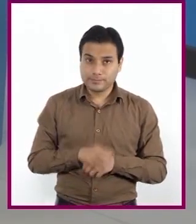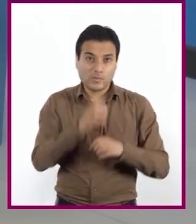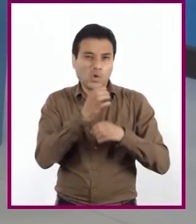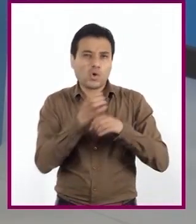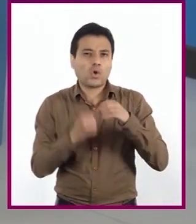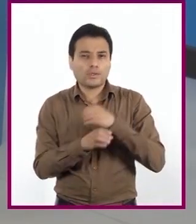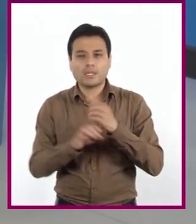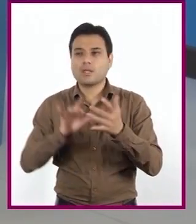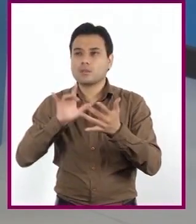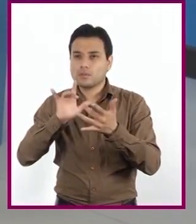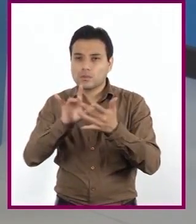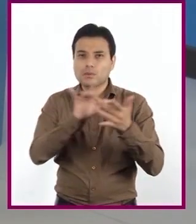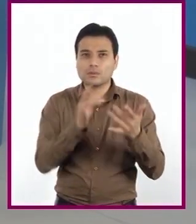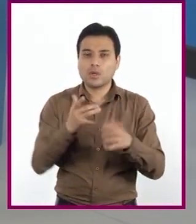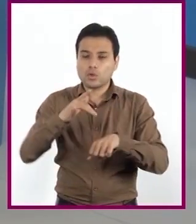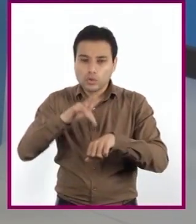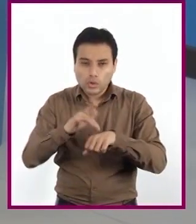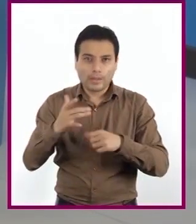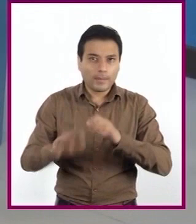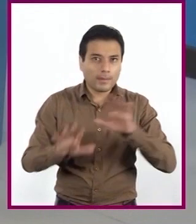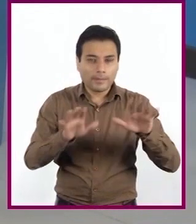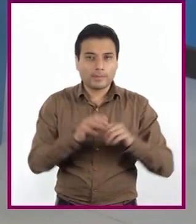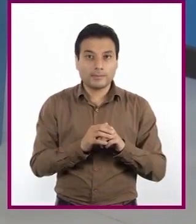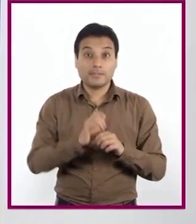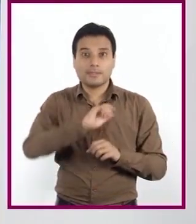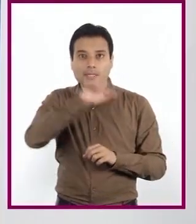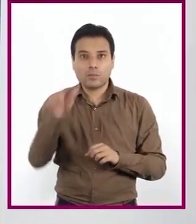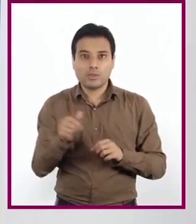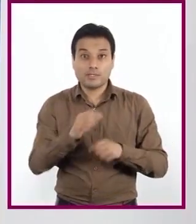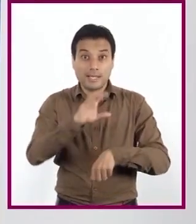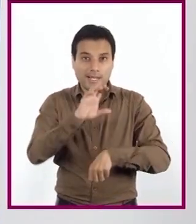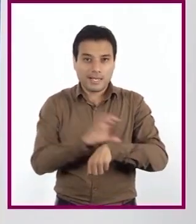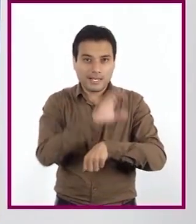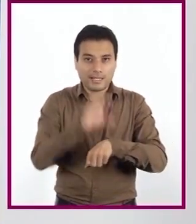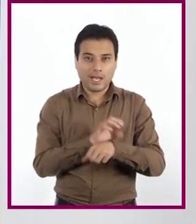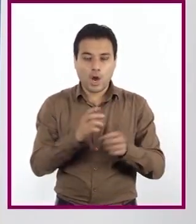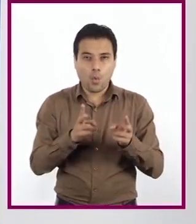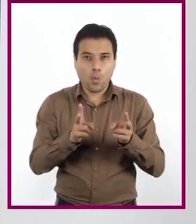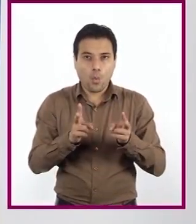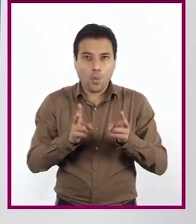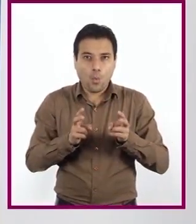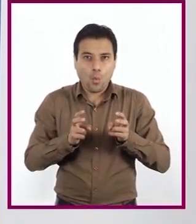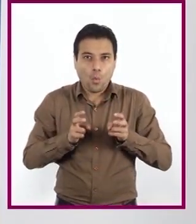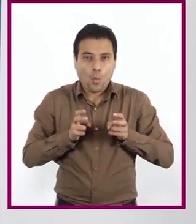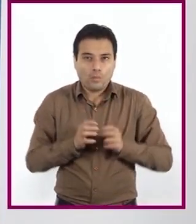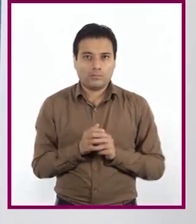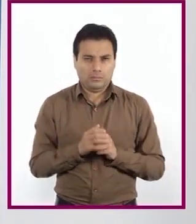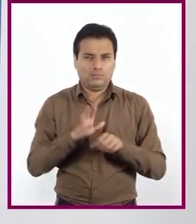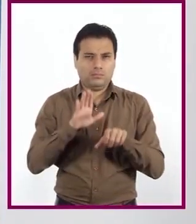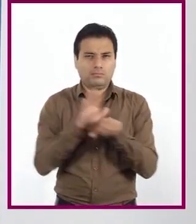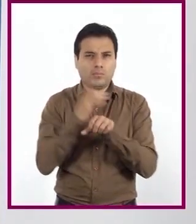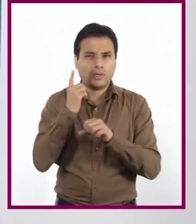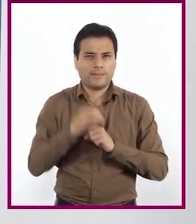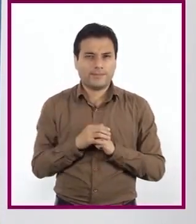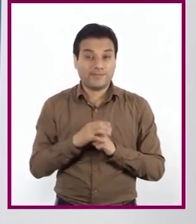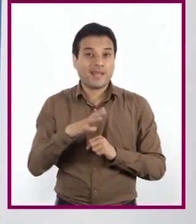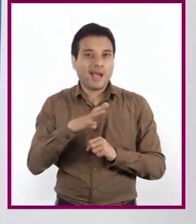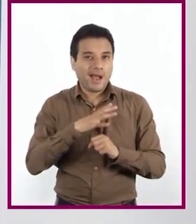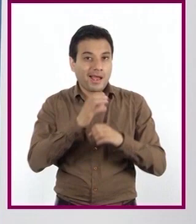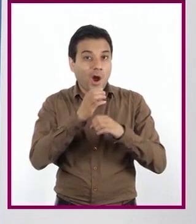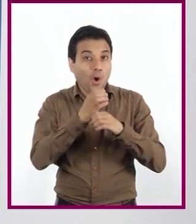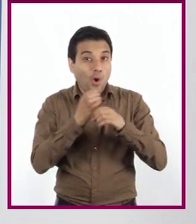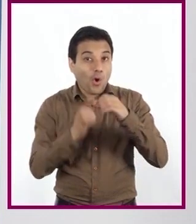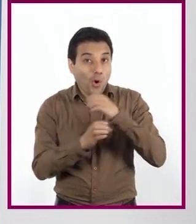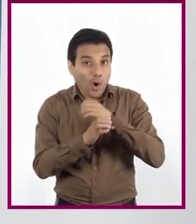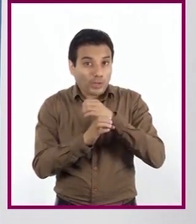otra cosa que proveer de cargas a un cuerpo. ¿Por qué se da esto? Porque hay materiales que tienen más facilidad para